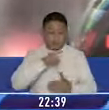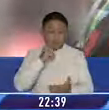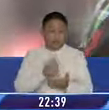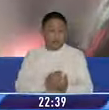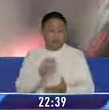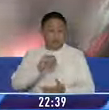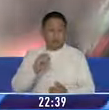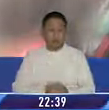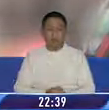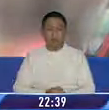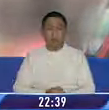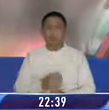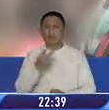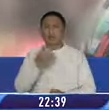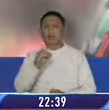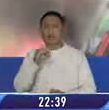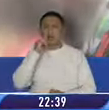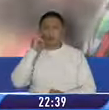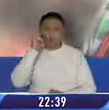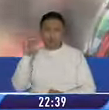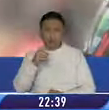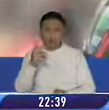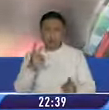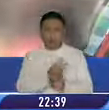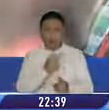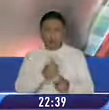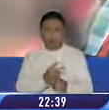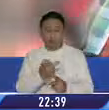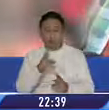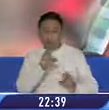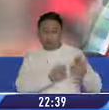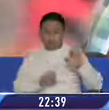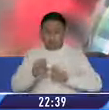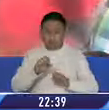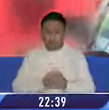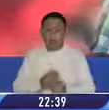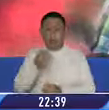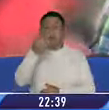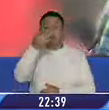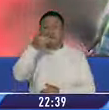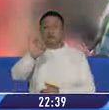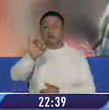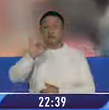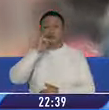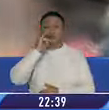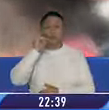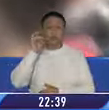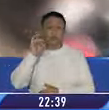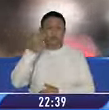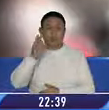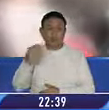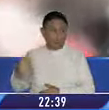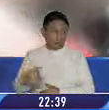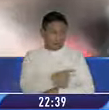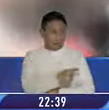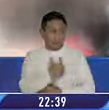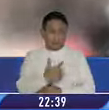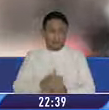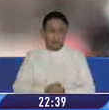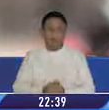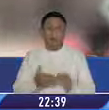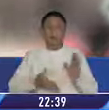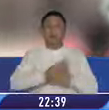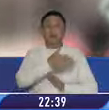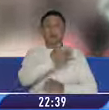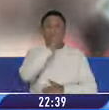realmente más de 20 niños en esa situación. Hemos valorado y hemos trasladado 18 niños, 19 con el que está saliendo ahora, para